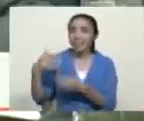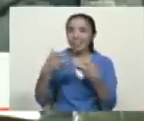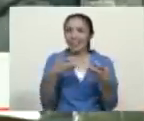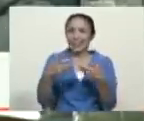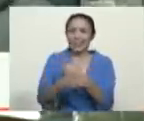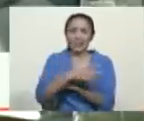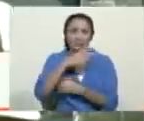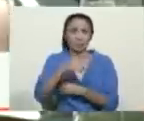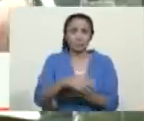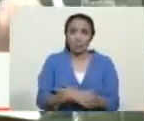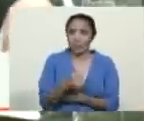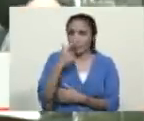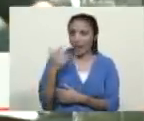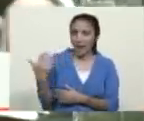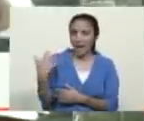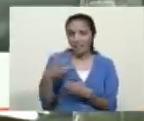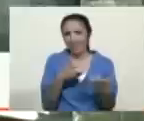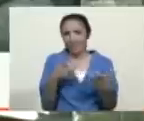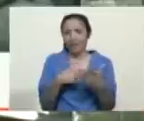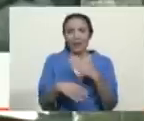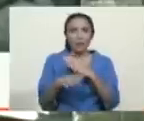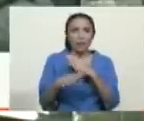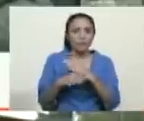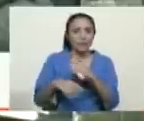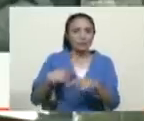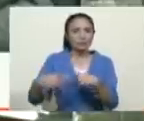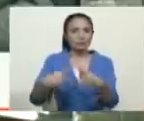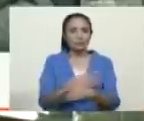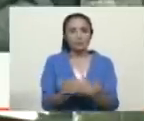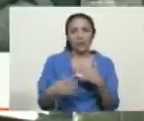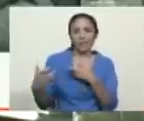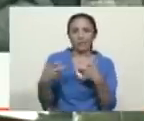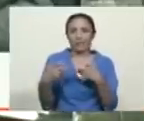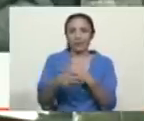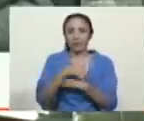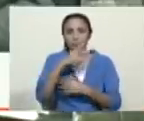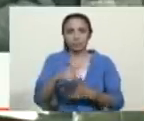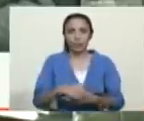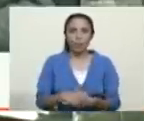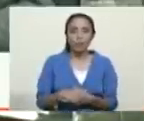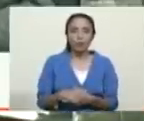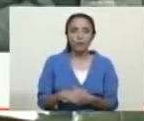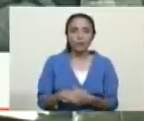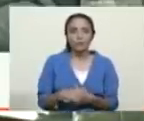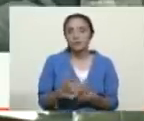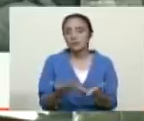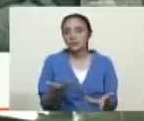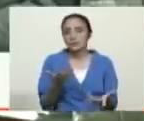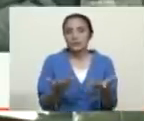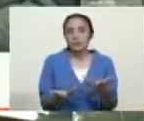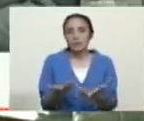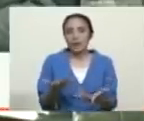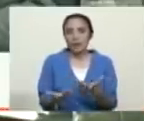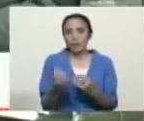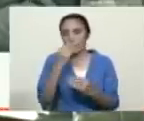muy prolongada. Las repercusiones de esta guerra civil requerirán de mucho tiempo para